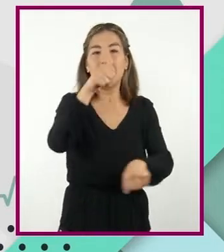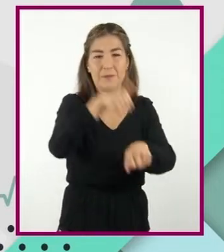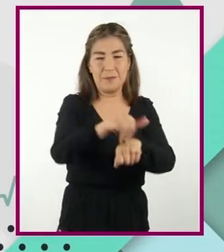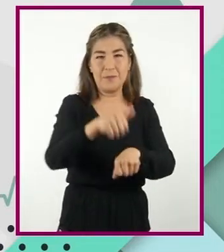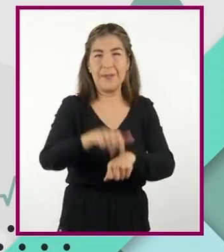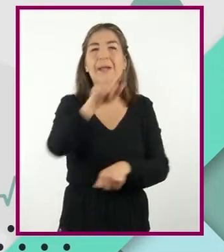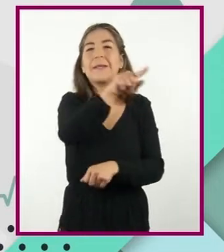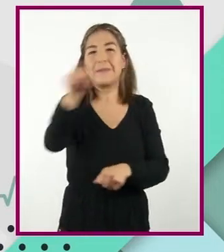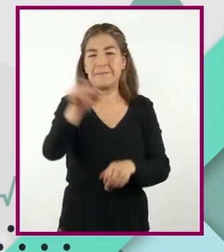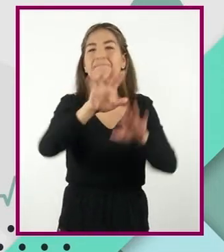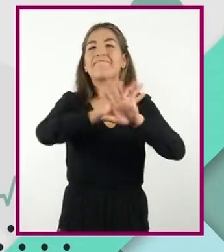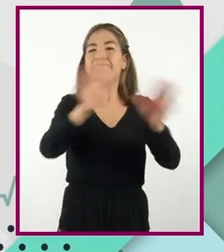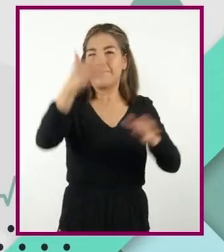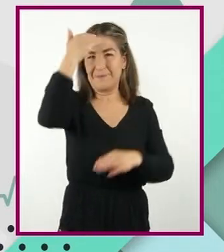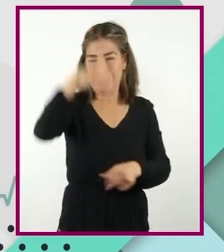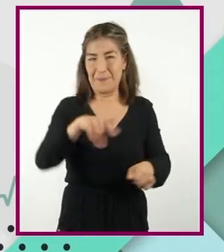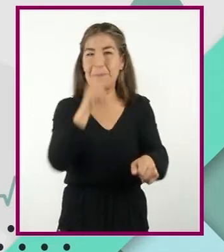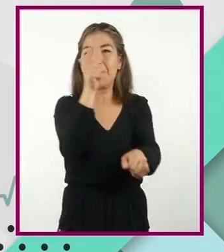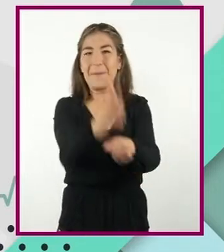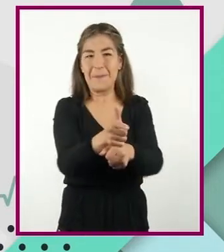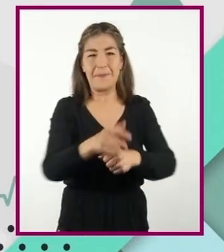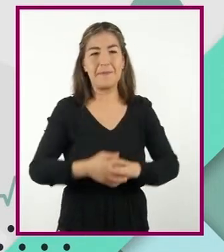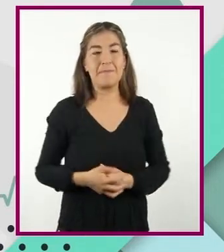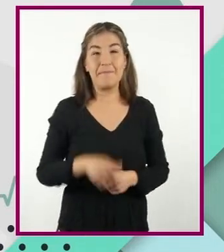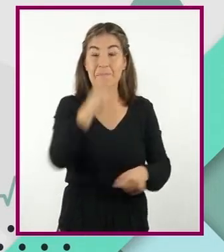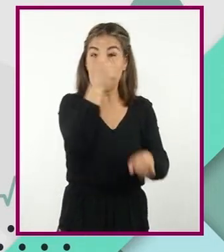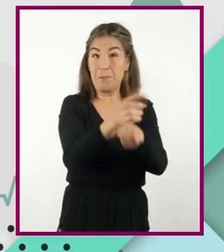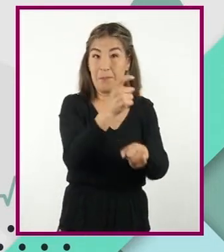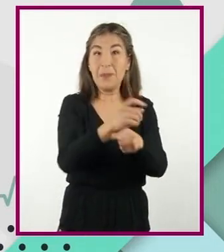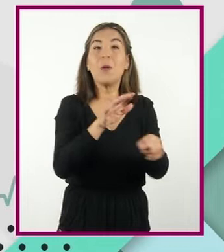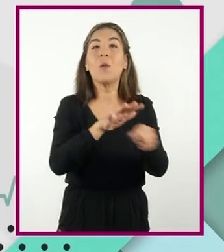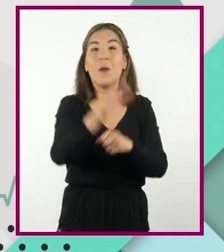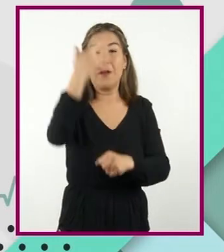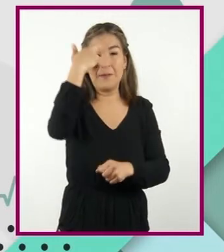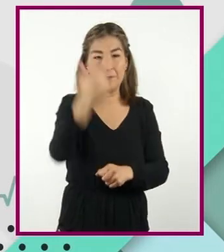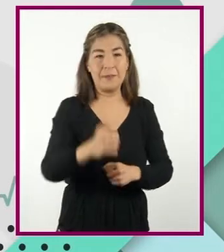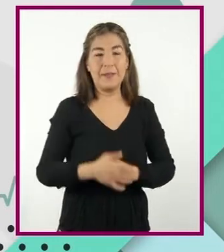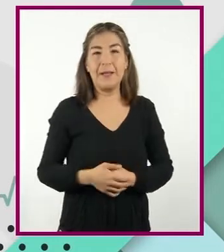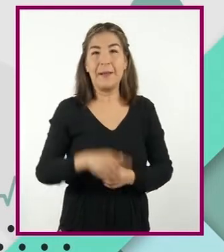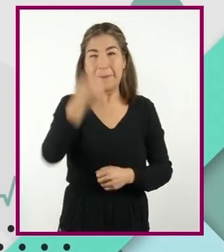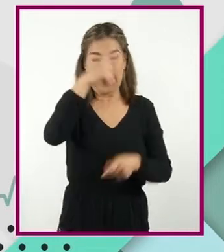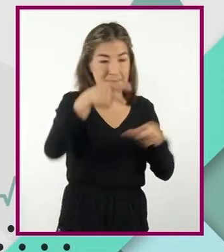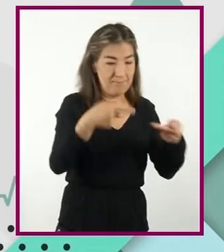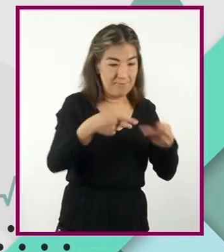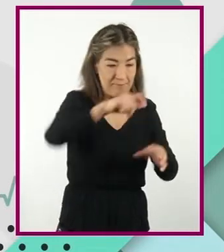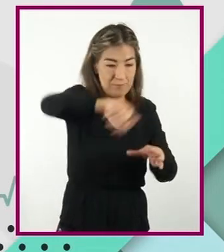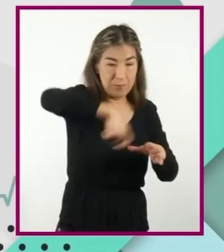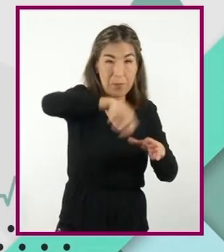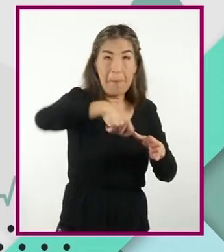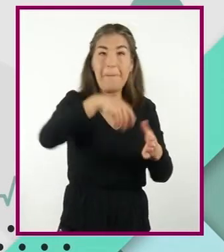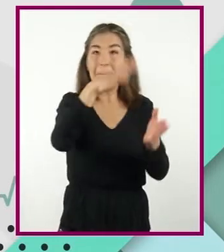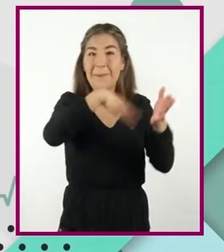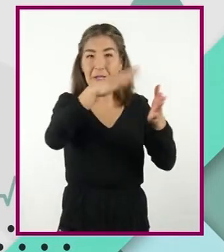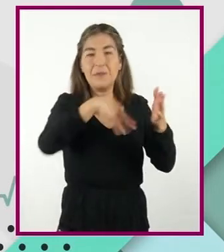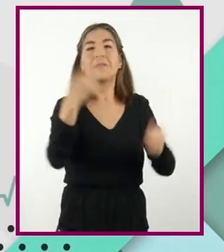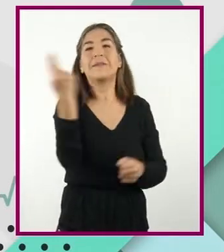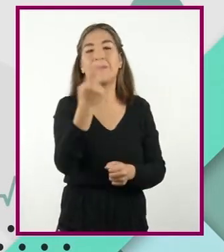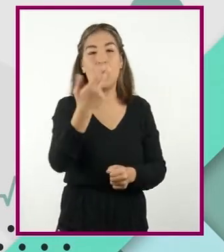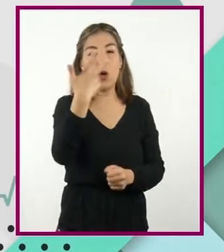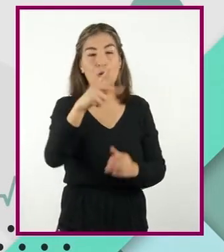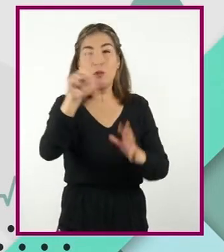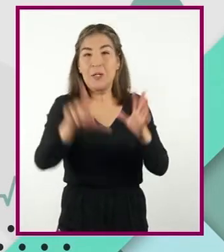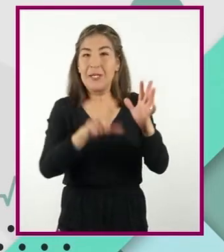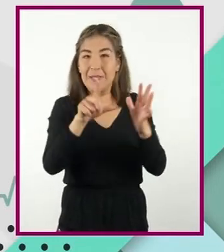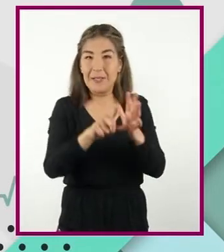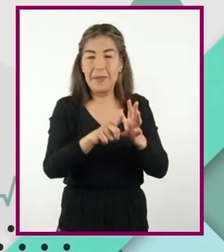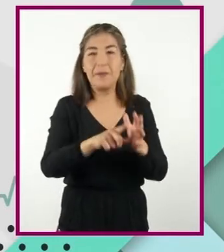Seguramente ustedes también las identificaron. La primera razón, para preparar la mezcla necesitamos 8 litros de pintura